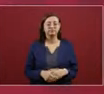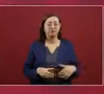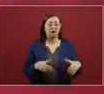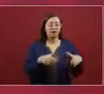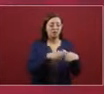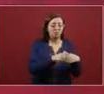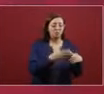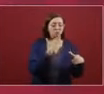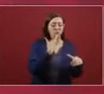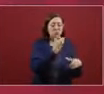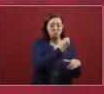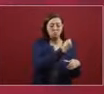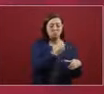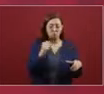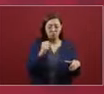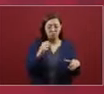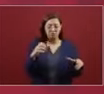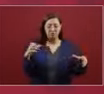con